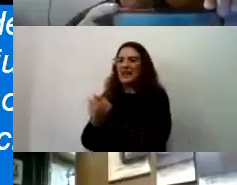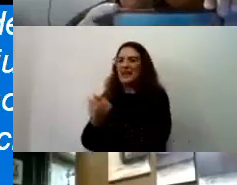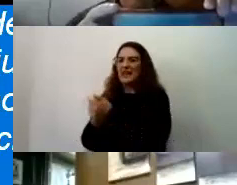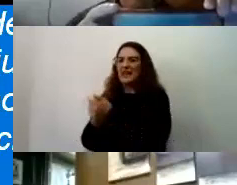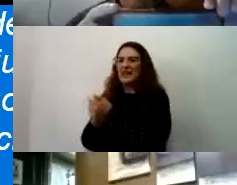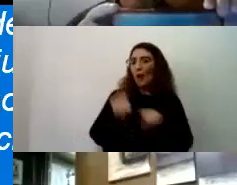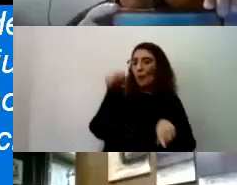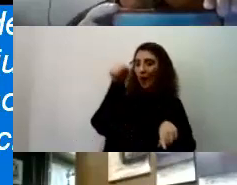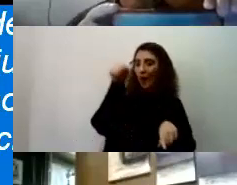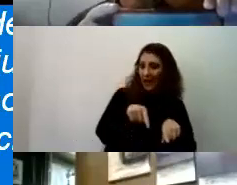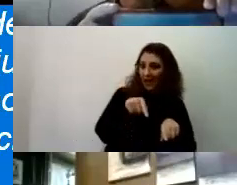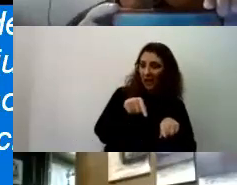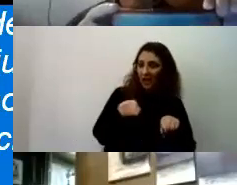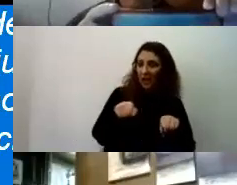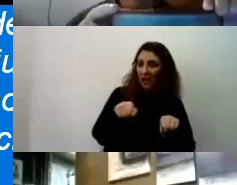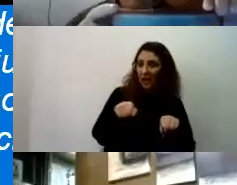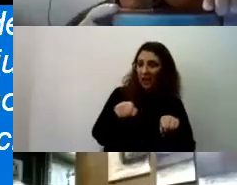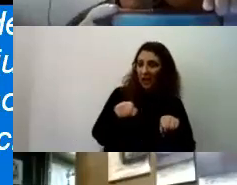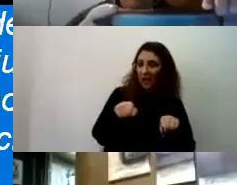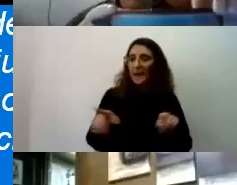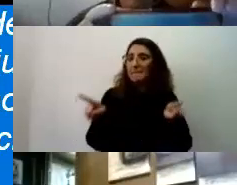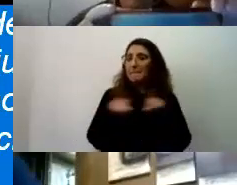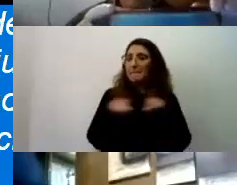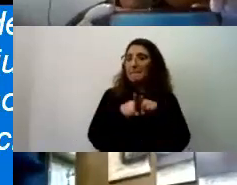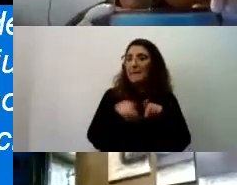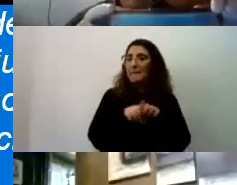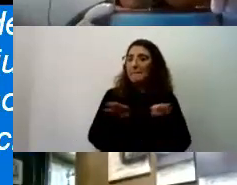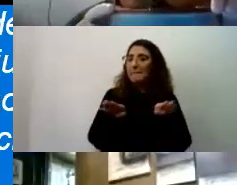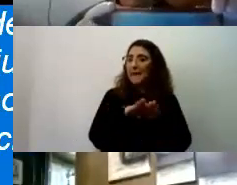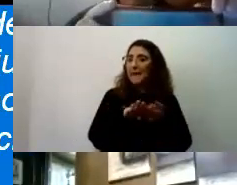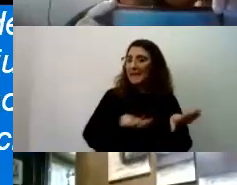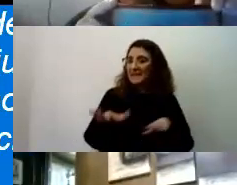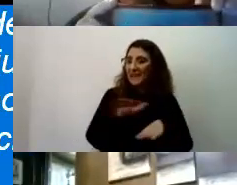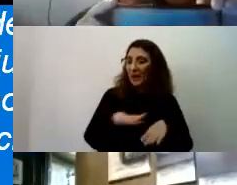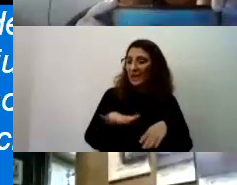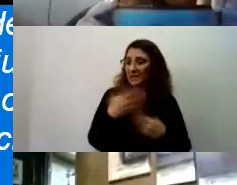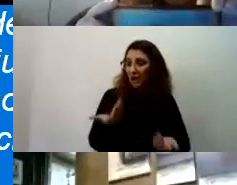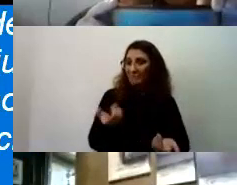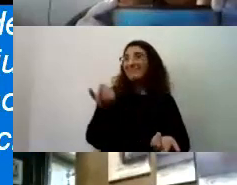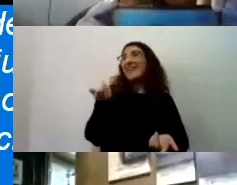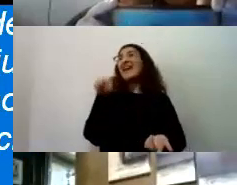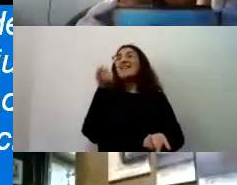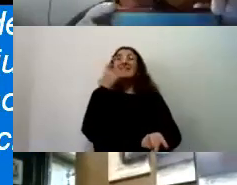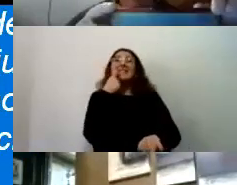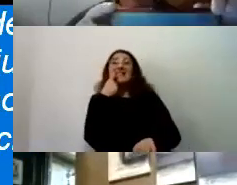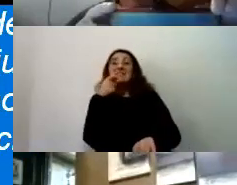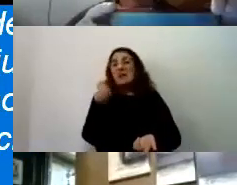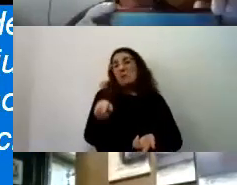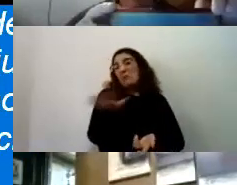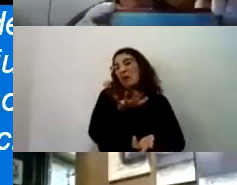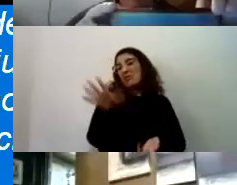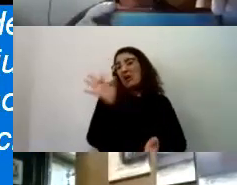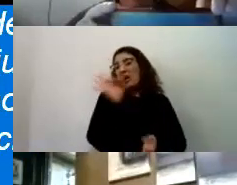repetición y que, de considerarlas abstractas, quedaría sin resolución. Por